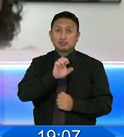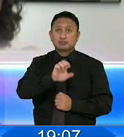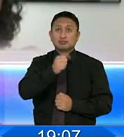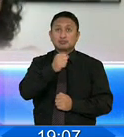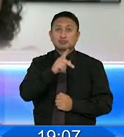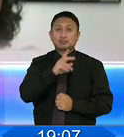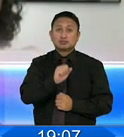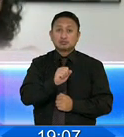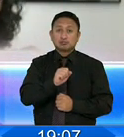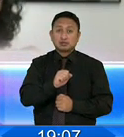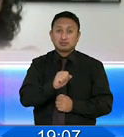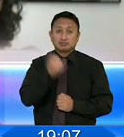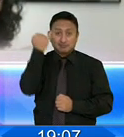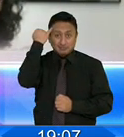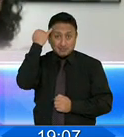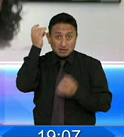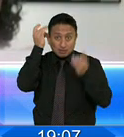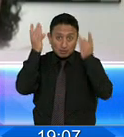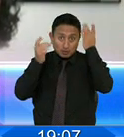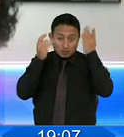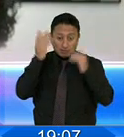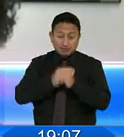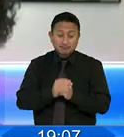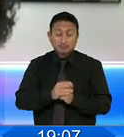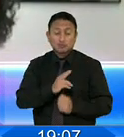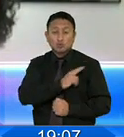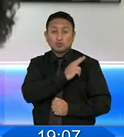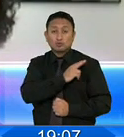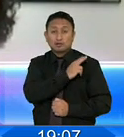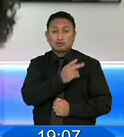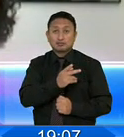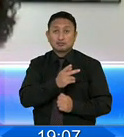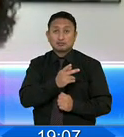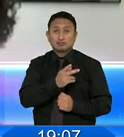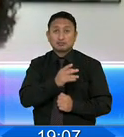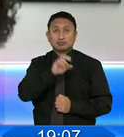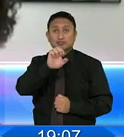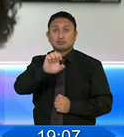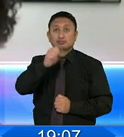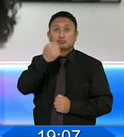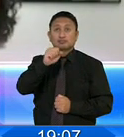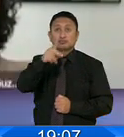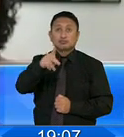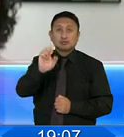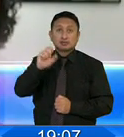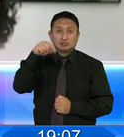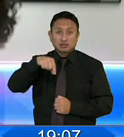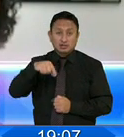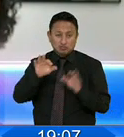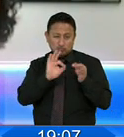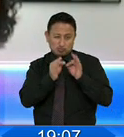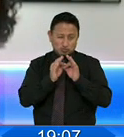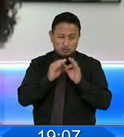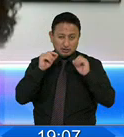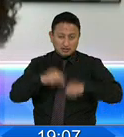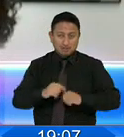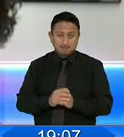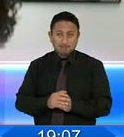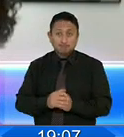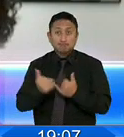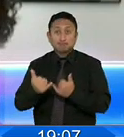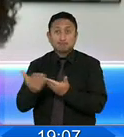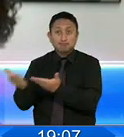Innovativa de la Universidad de la Escuela de Superior del Ejército. Y en ese sentido, hemos